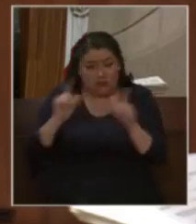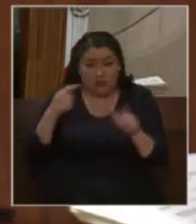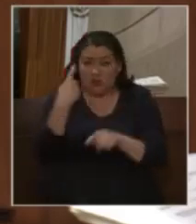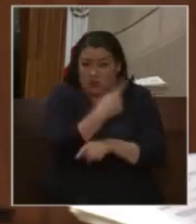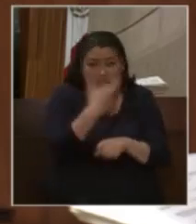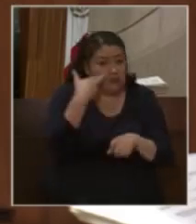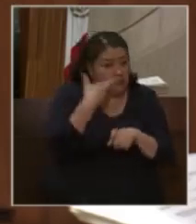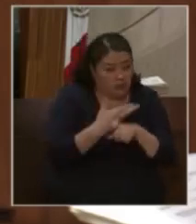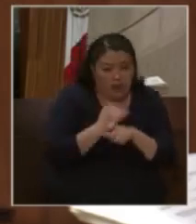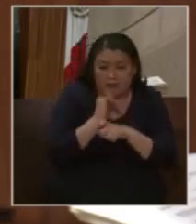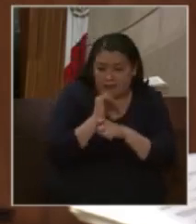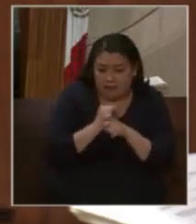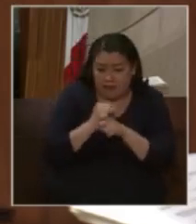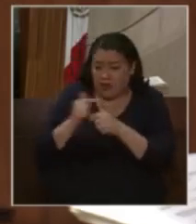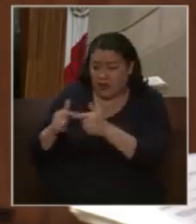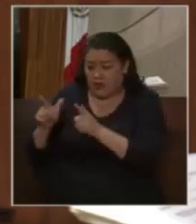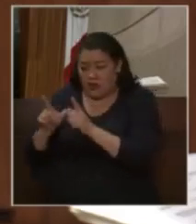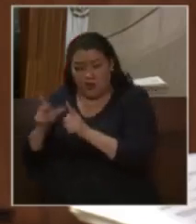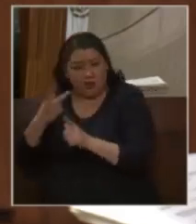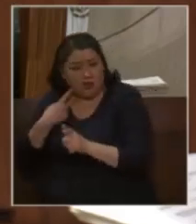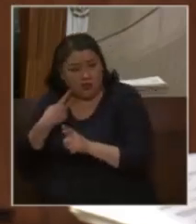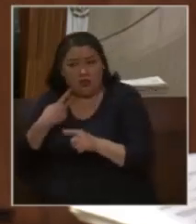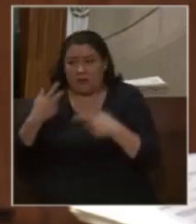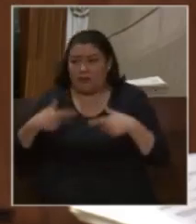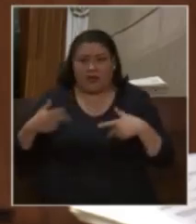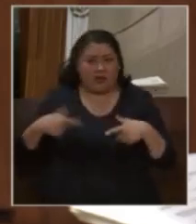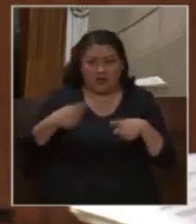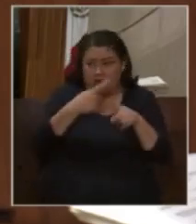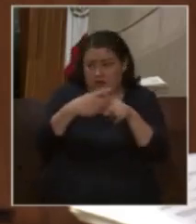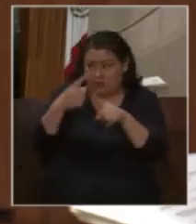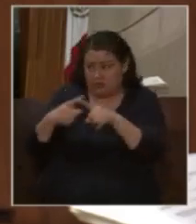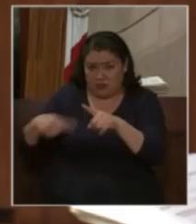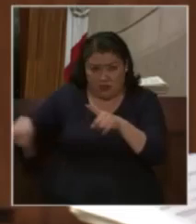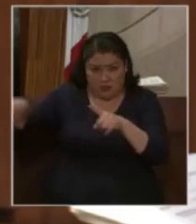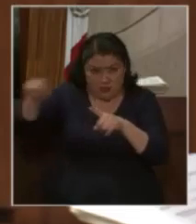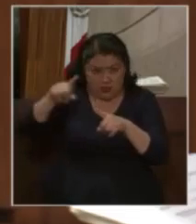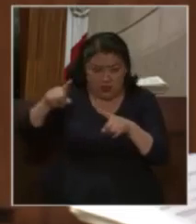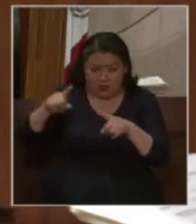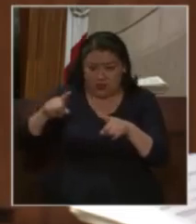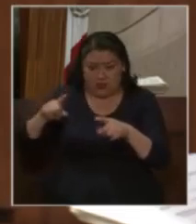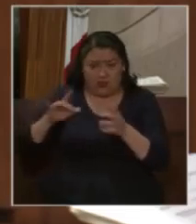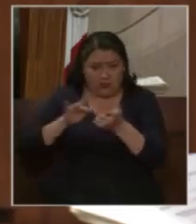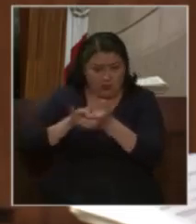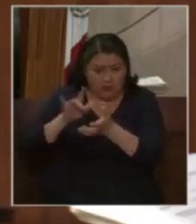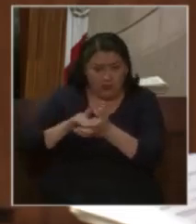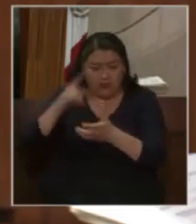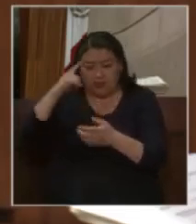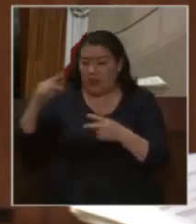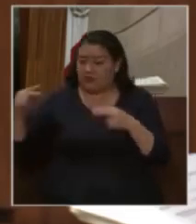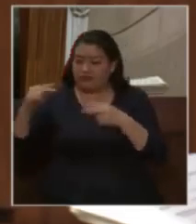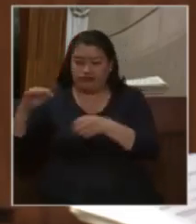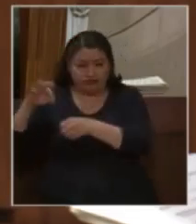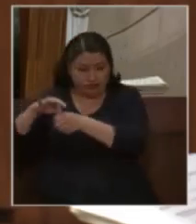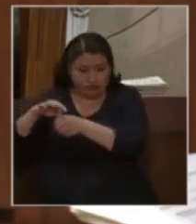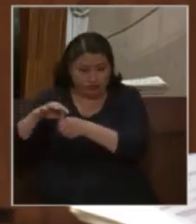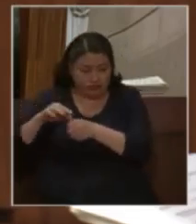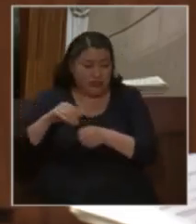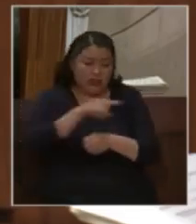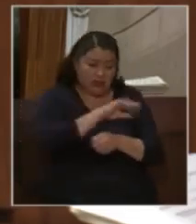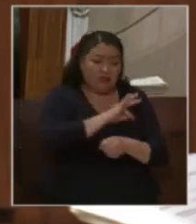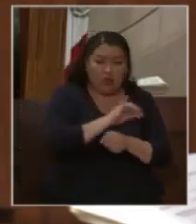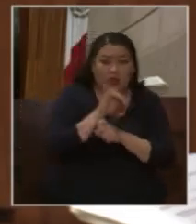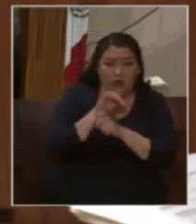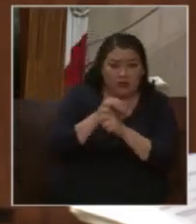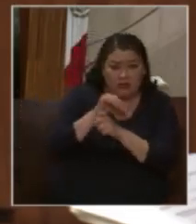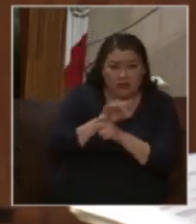formalmente un sujeto obligado, sino de todos los que pueden representar un beneficio político electoral. Pues solo así es que